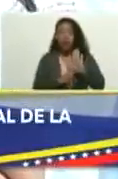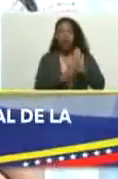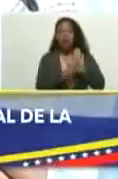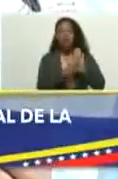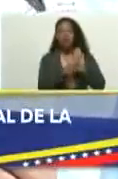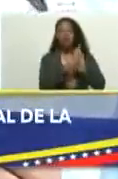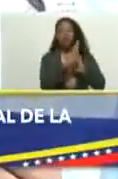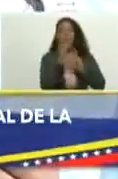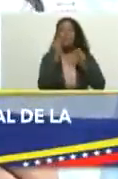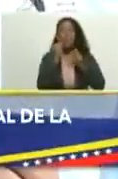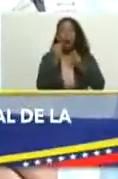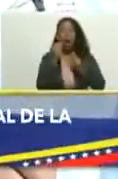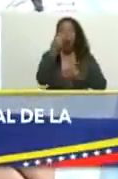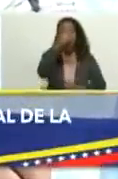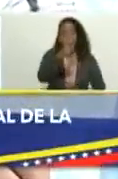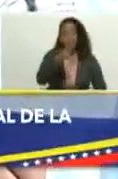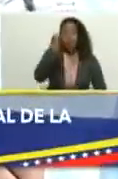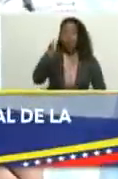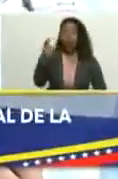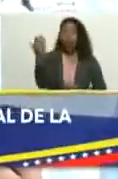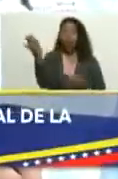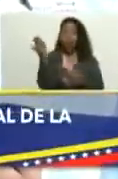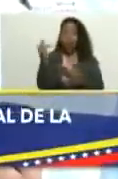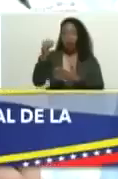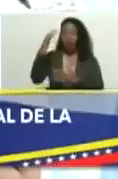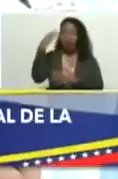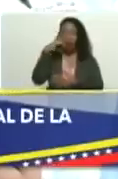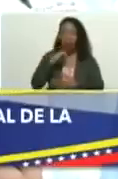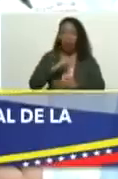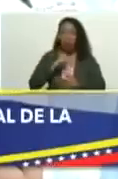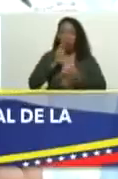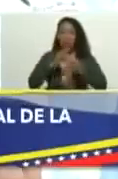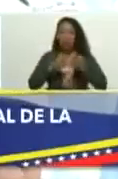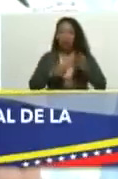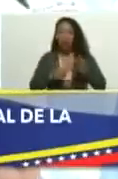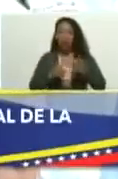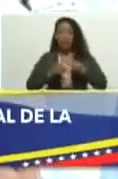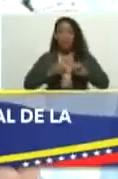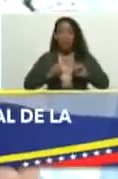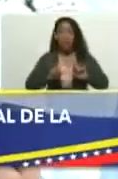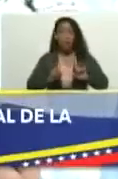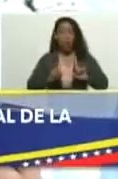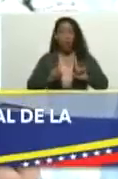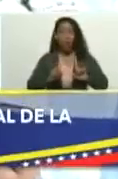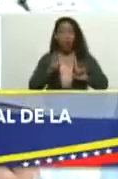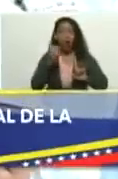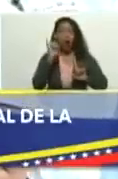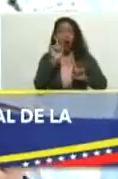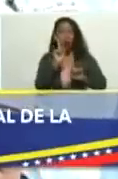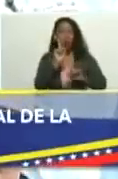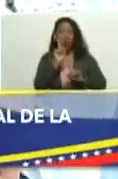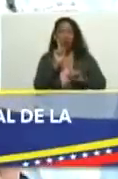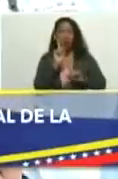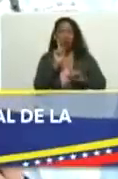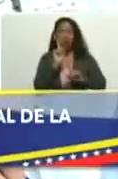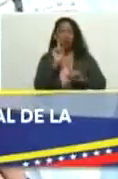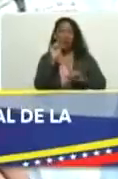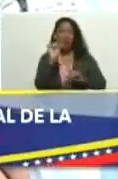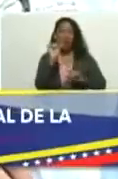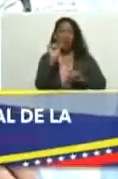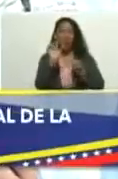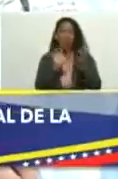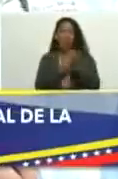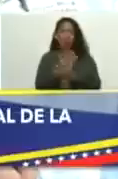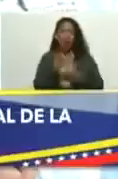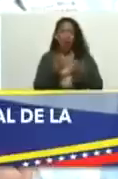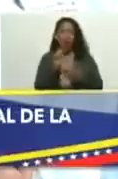productiva para el cliente. Pero tuvimos una pequeña, como quien dice, inconveniente